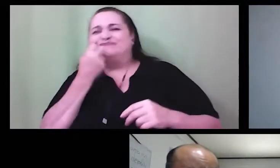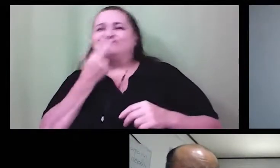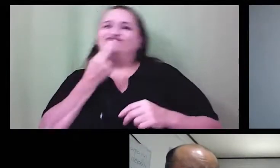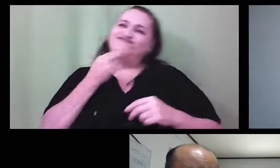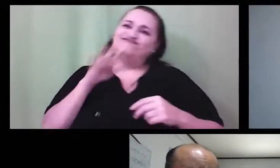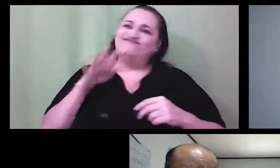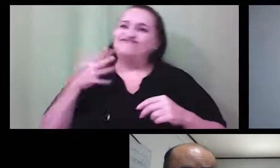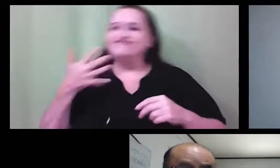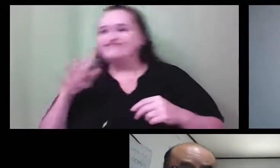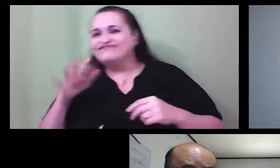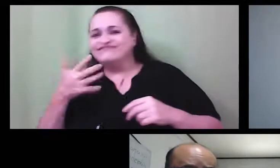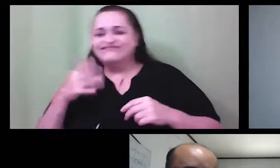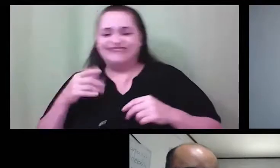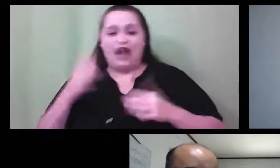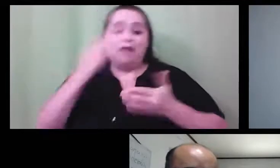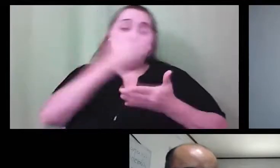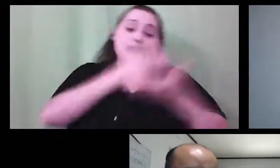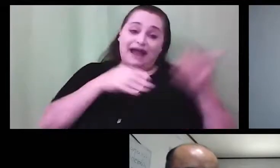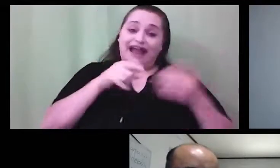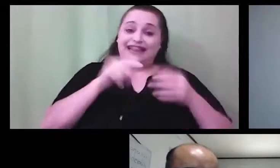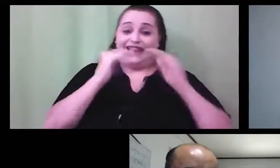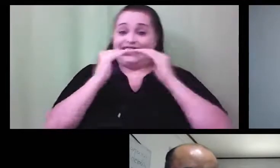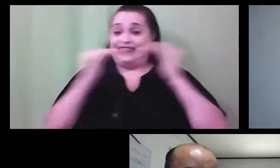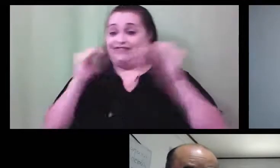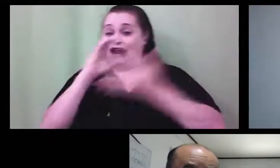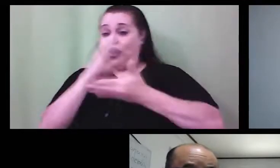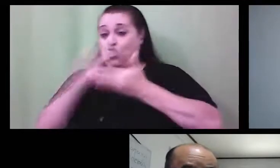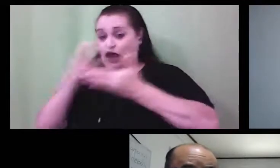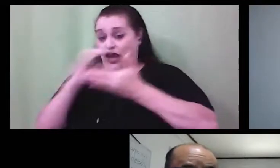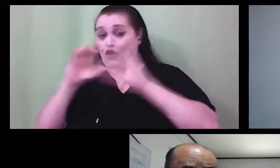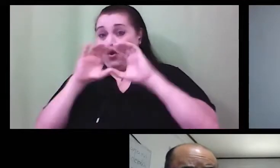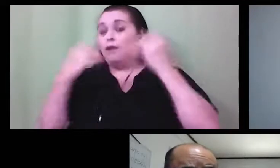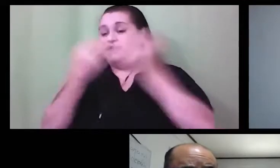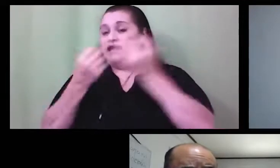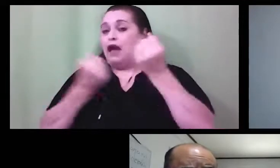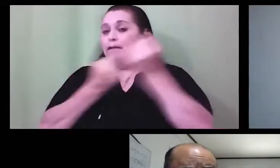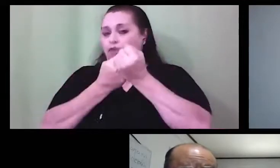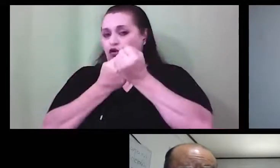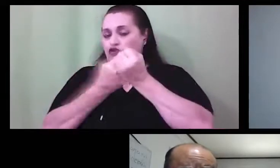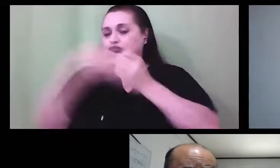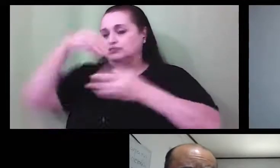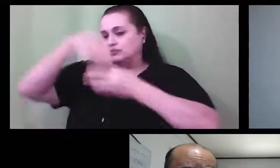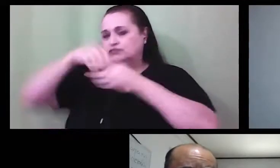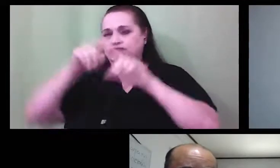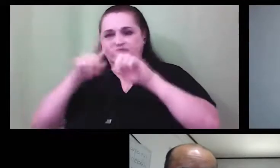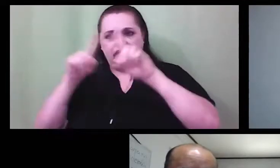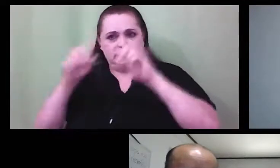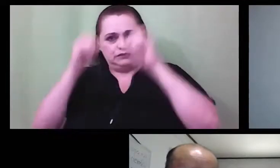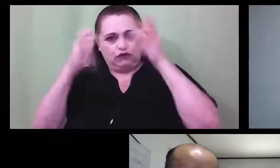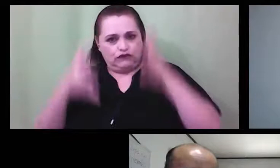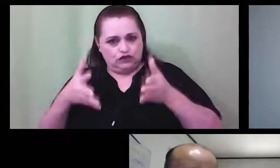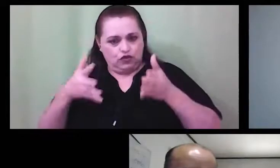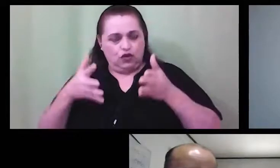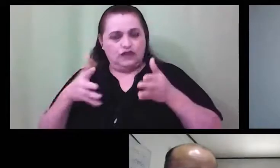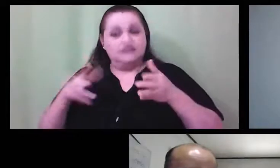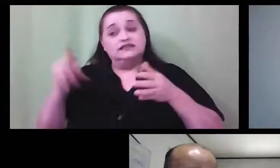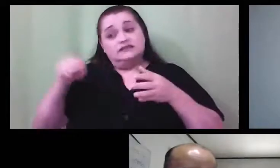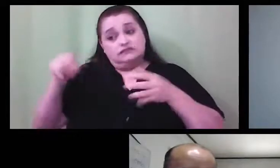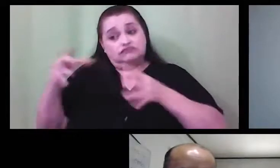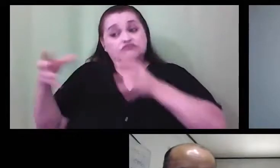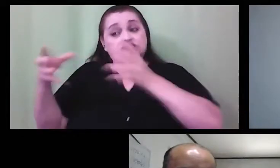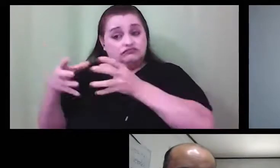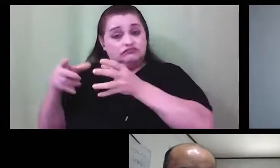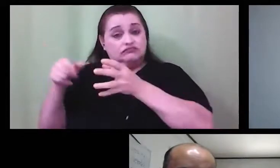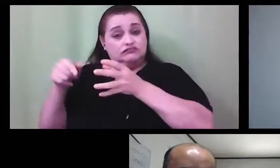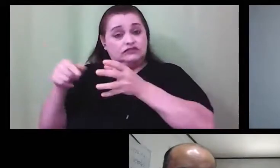lado, a nivel de colegio, hay un comité de apoyo formado por varios profesores. Con ellos,